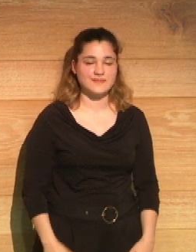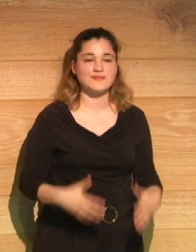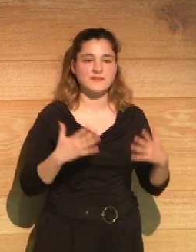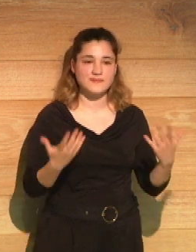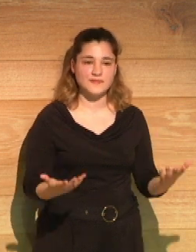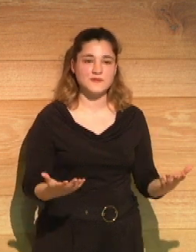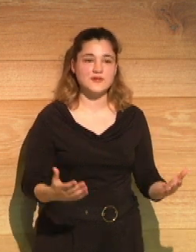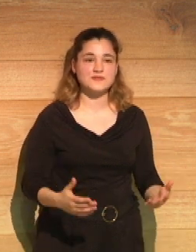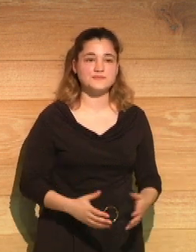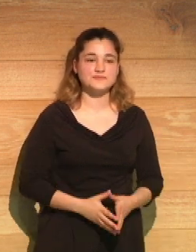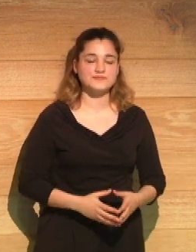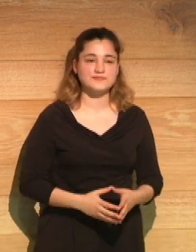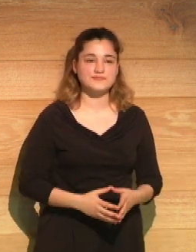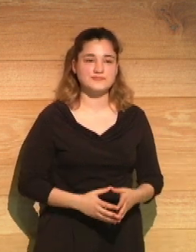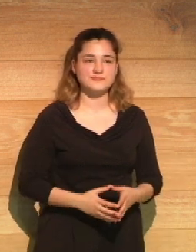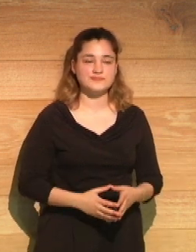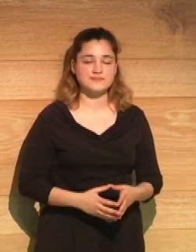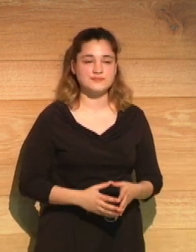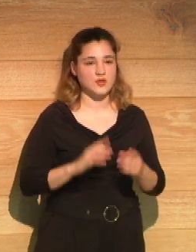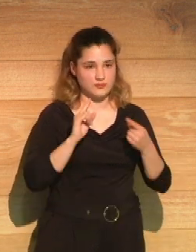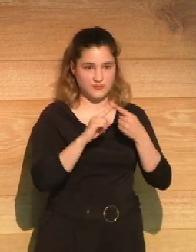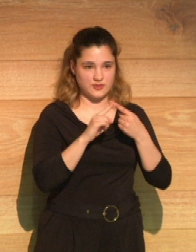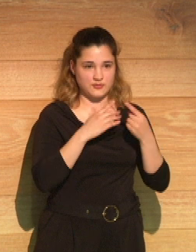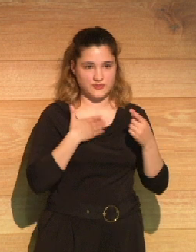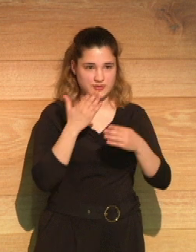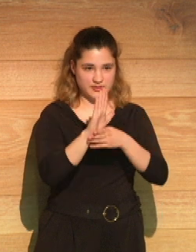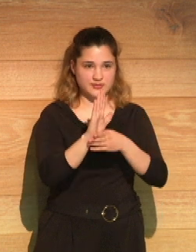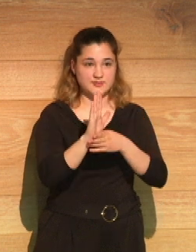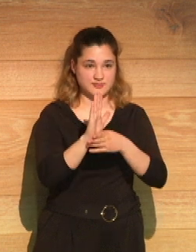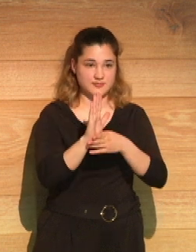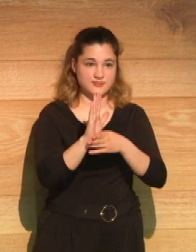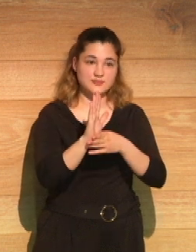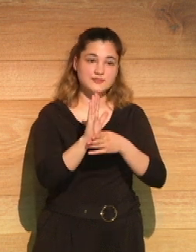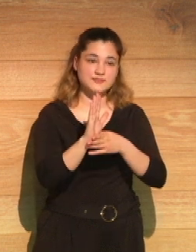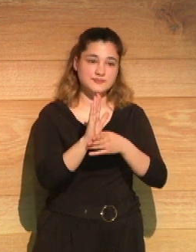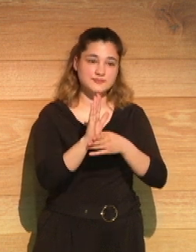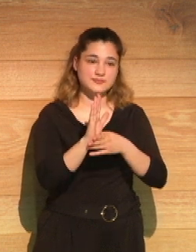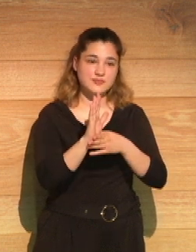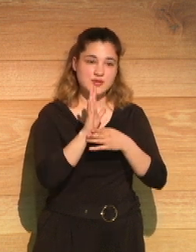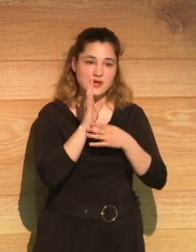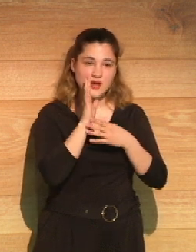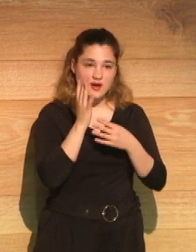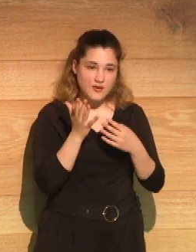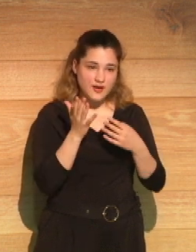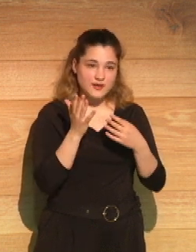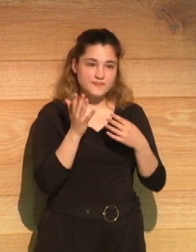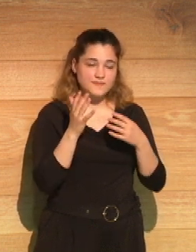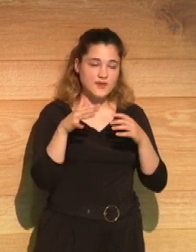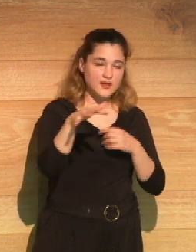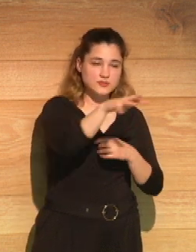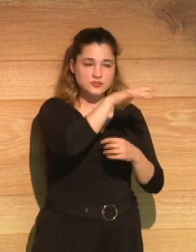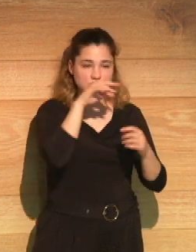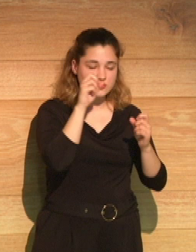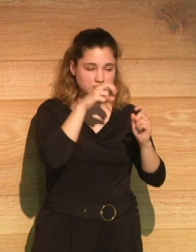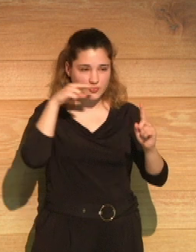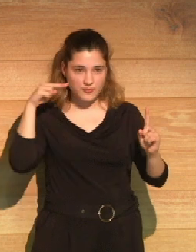Entonces, lo primero que quiero presentarles es, vamos a darle una mirada al entorno operativo de